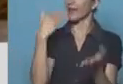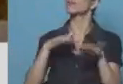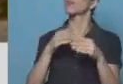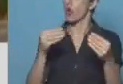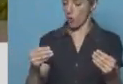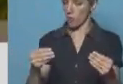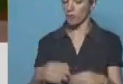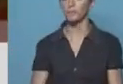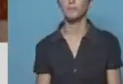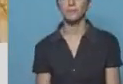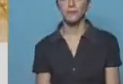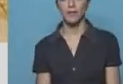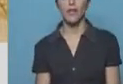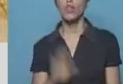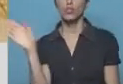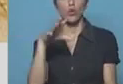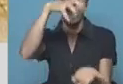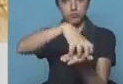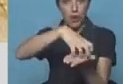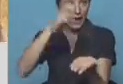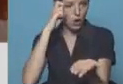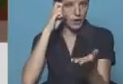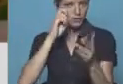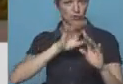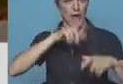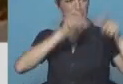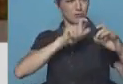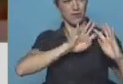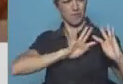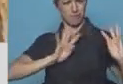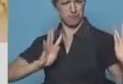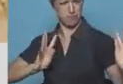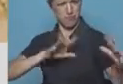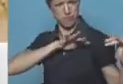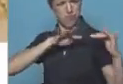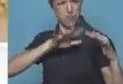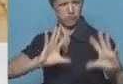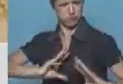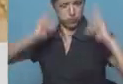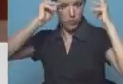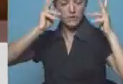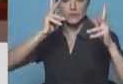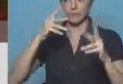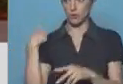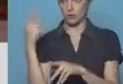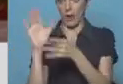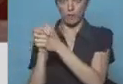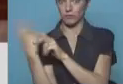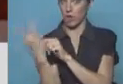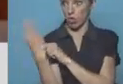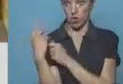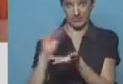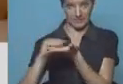Estaba prácticamente cercado todo el Parlamento argentino por la gente enfurecida. Bueno, el doctor Alfonsín en ese momento era